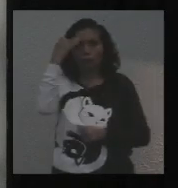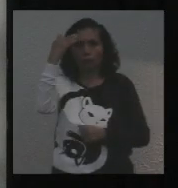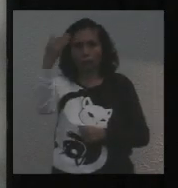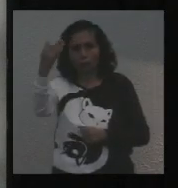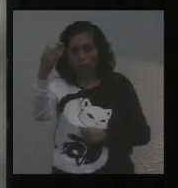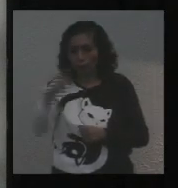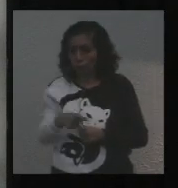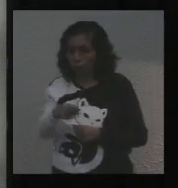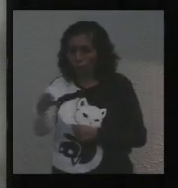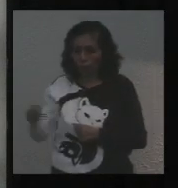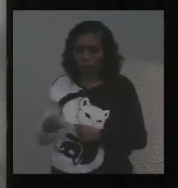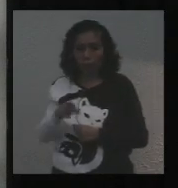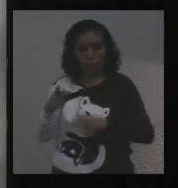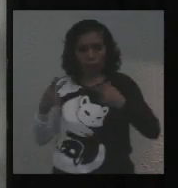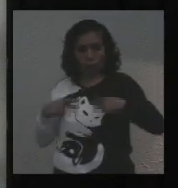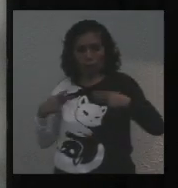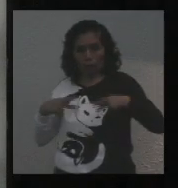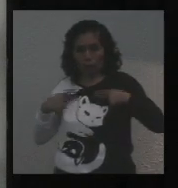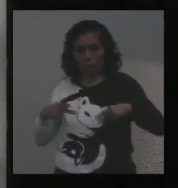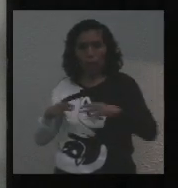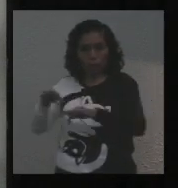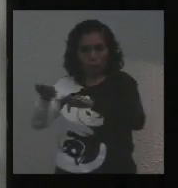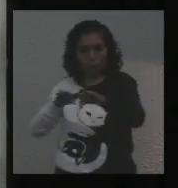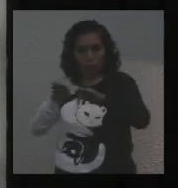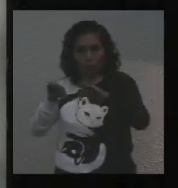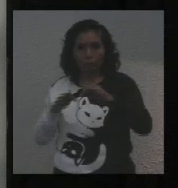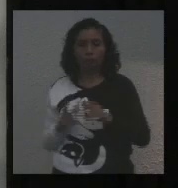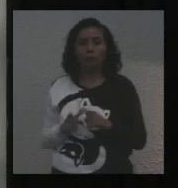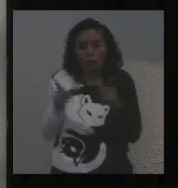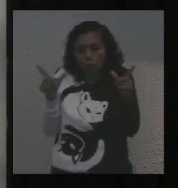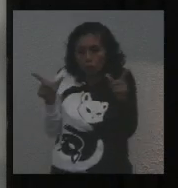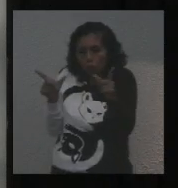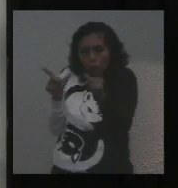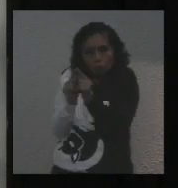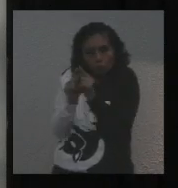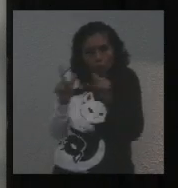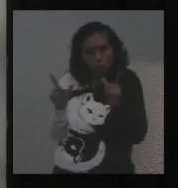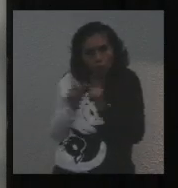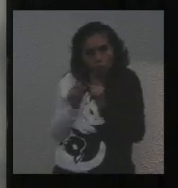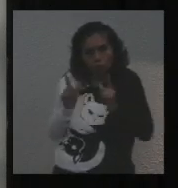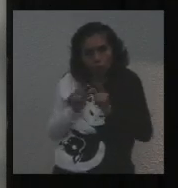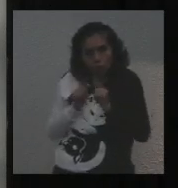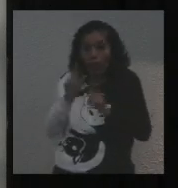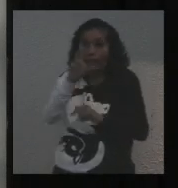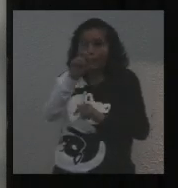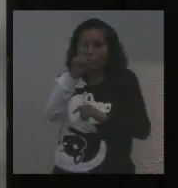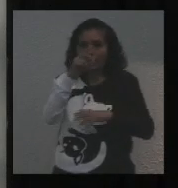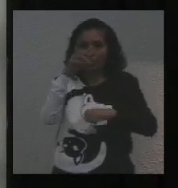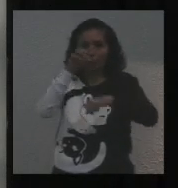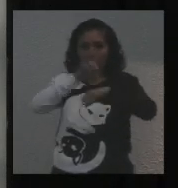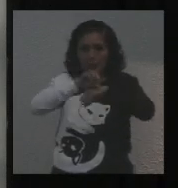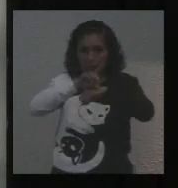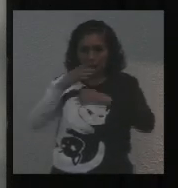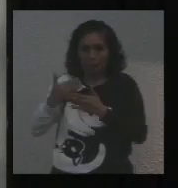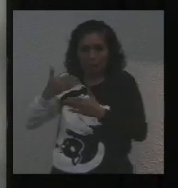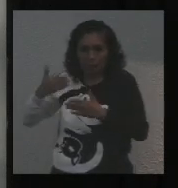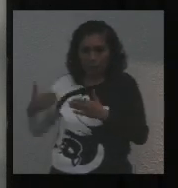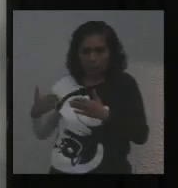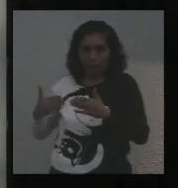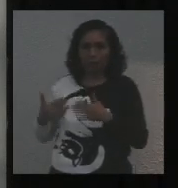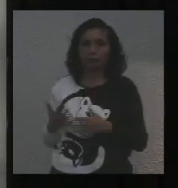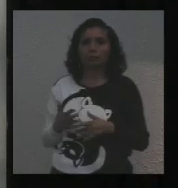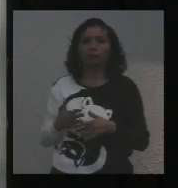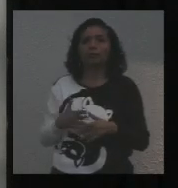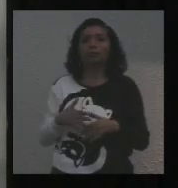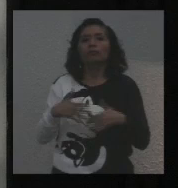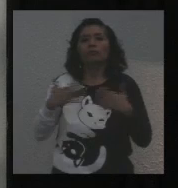de los cargos públicos respectivos, se reduce en todos los casos citados a 30 días de anterioridad al día establecido para la